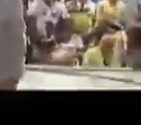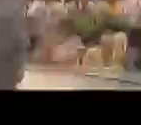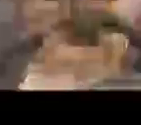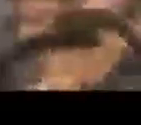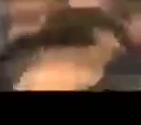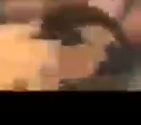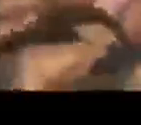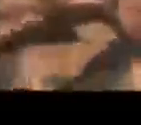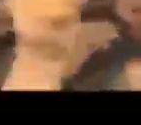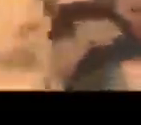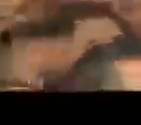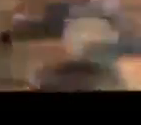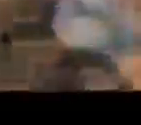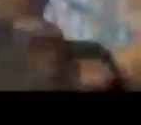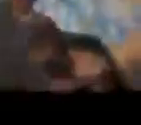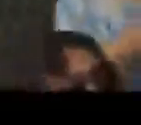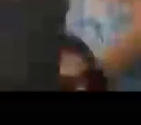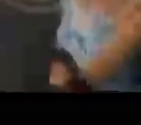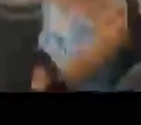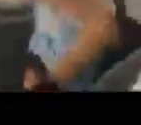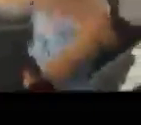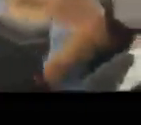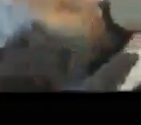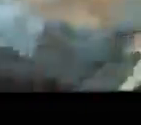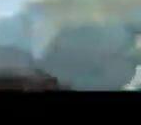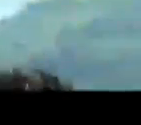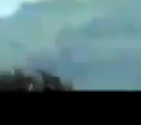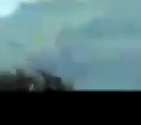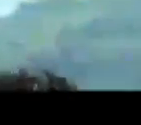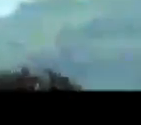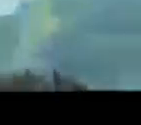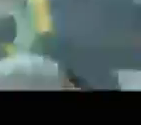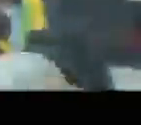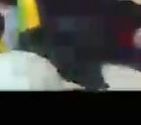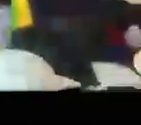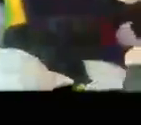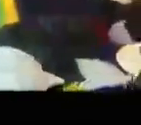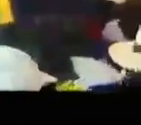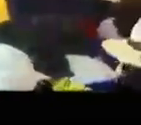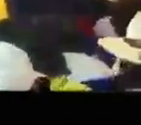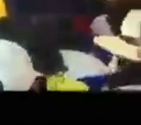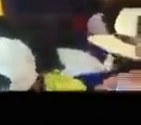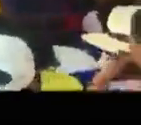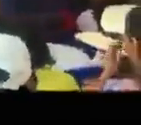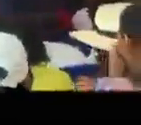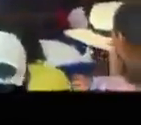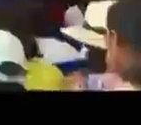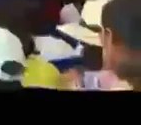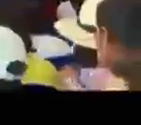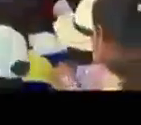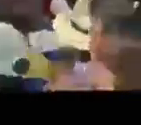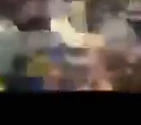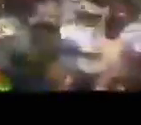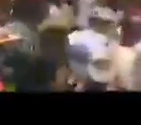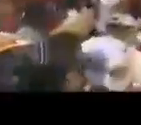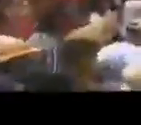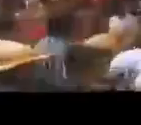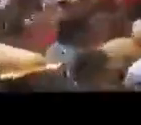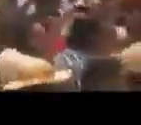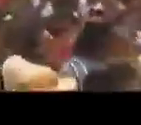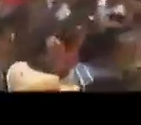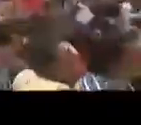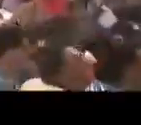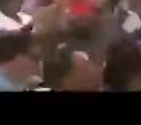Rafael! Ven y despide al presidente Correa. Desde las 9 horas se llevará a cabo el último enlace ciudadano y luego